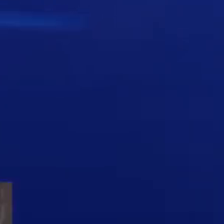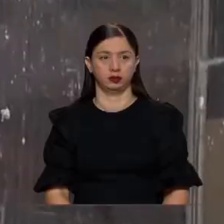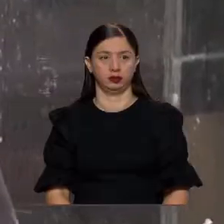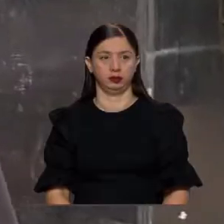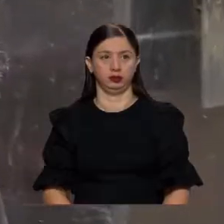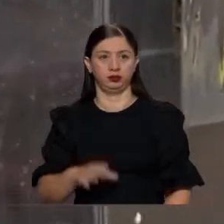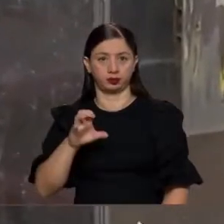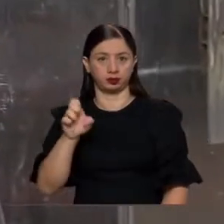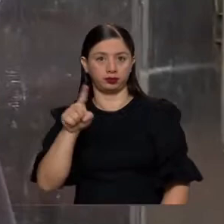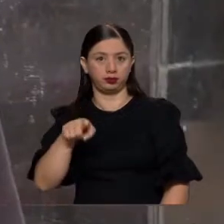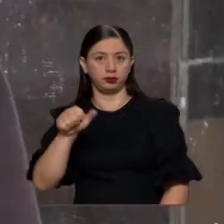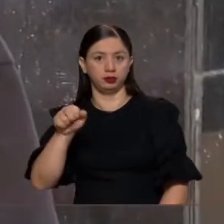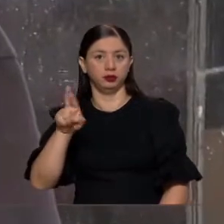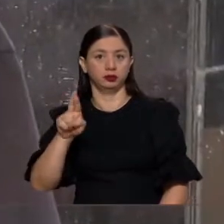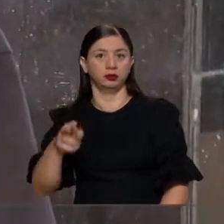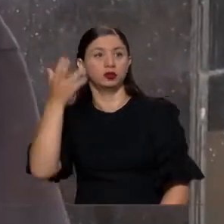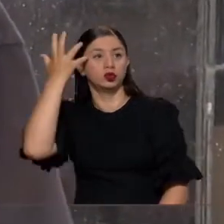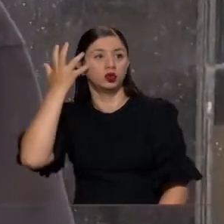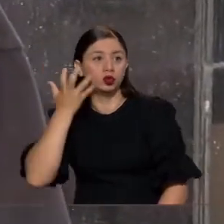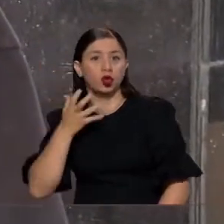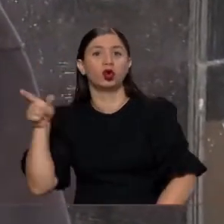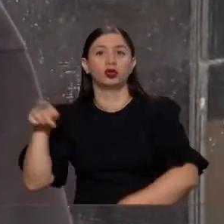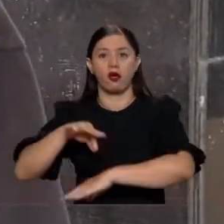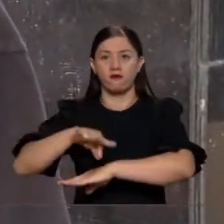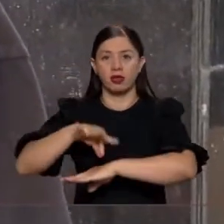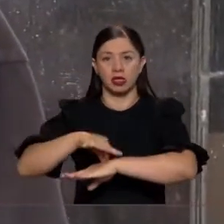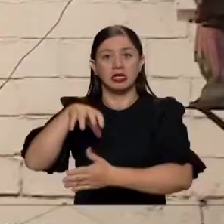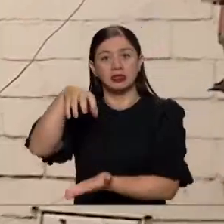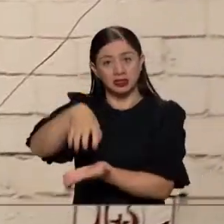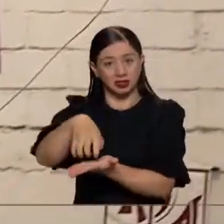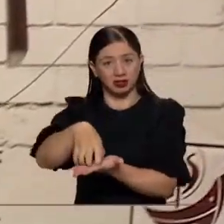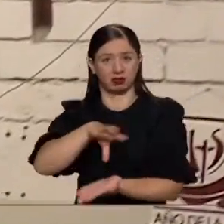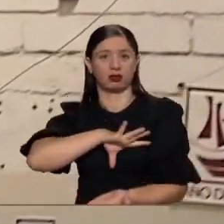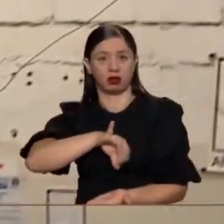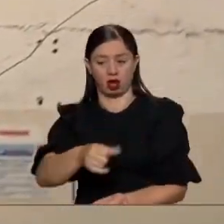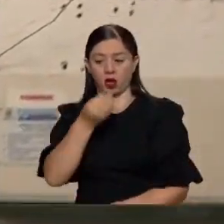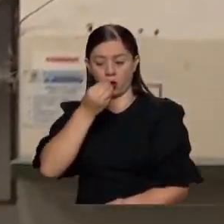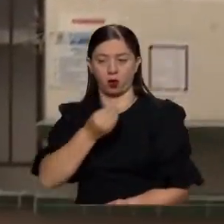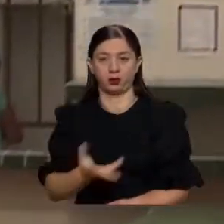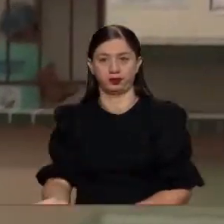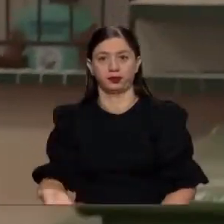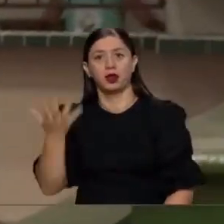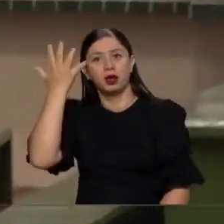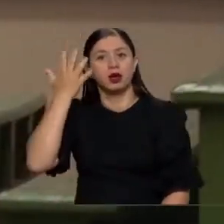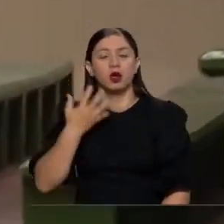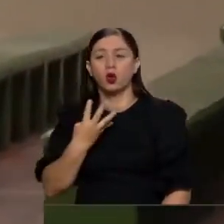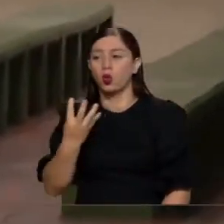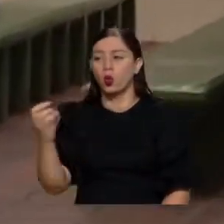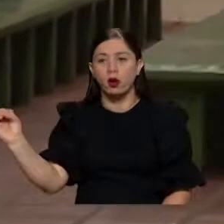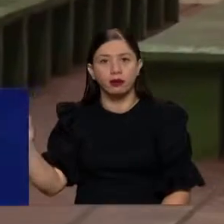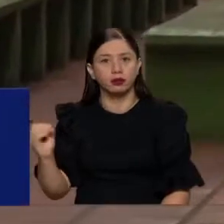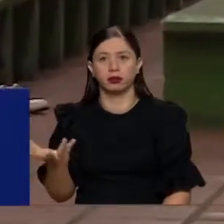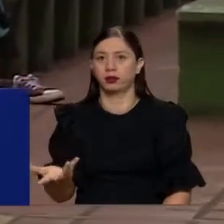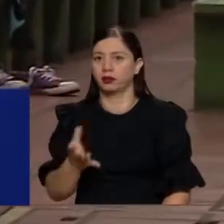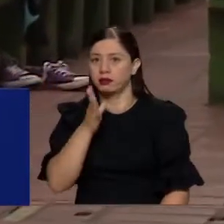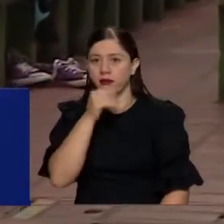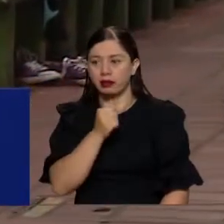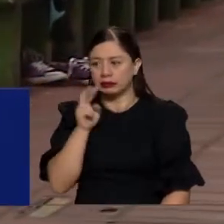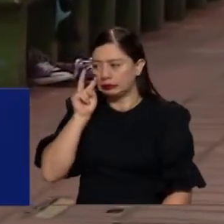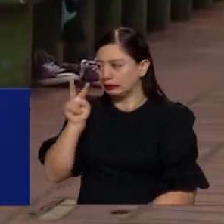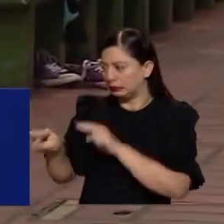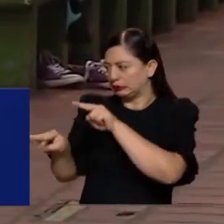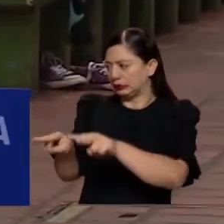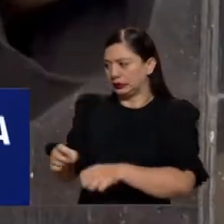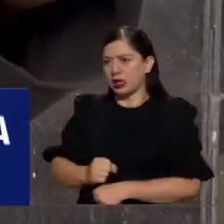Teresa recibe alimentación diaria en este centro integral en pleno centro de Cali. Asegura que tras 40 días de inasistencia, es duro ver a sus amigos